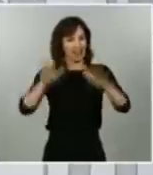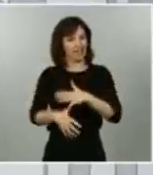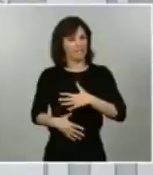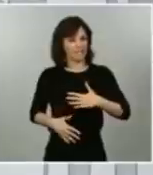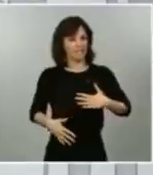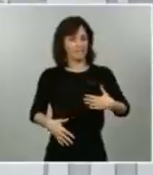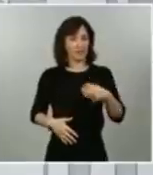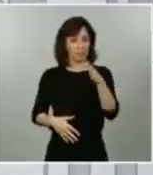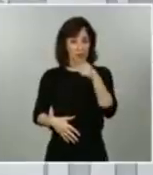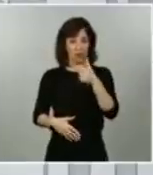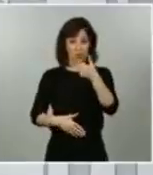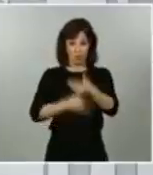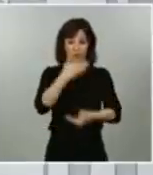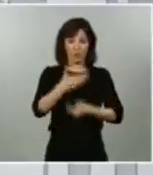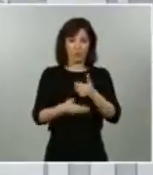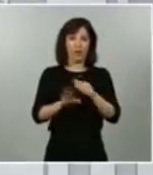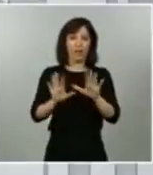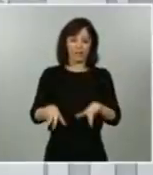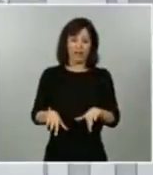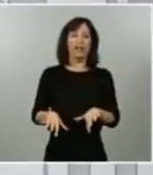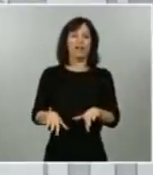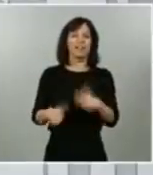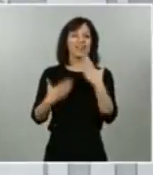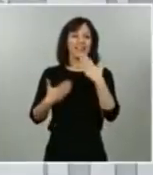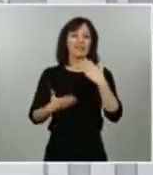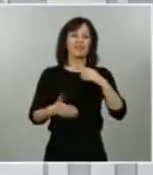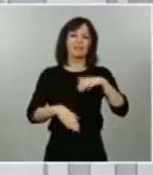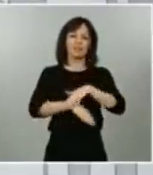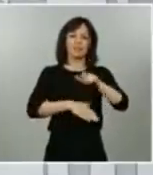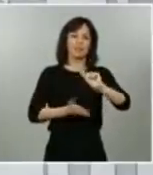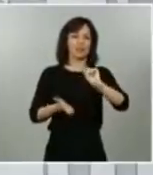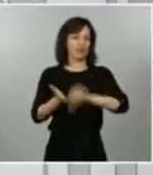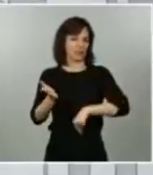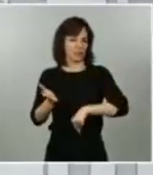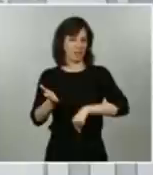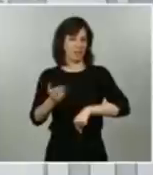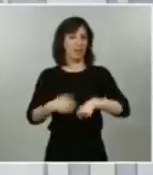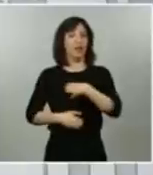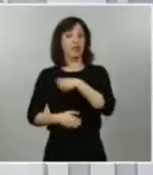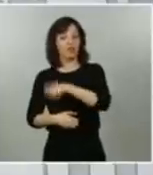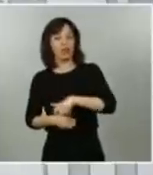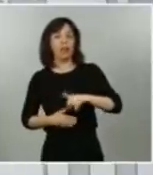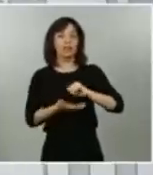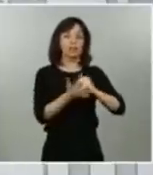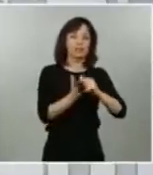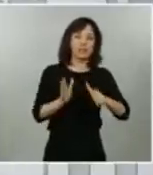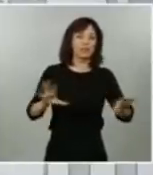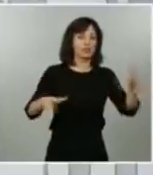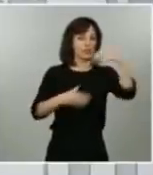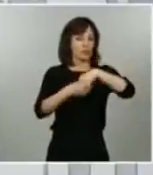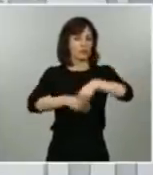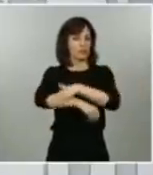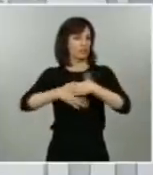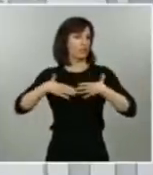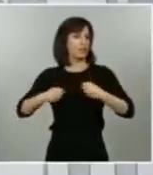el que determina que luego el ministro firme la orden funcionarios y técnicos que pertenecen al ministerio de sanidad y que son los habituales